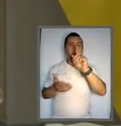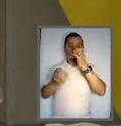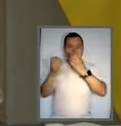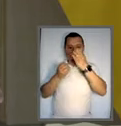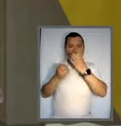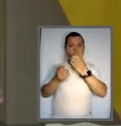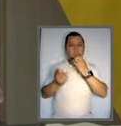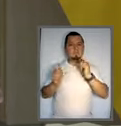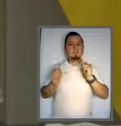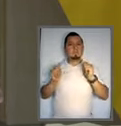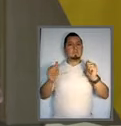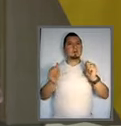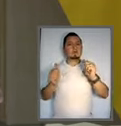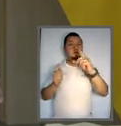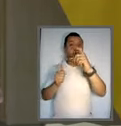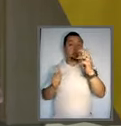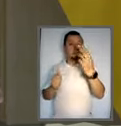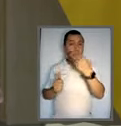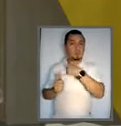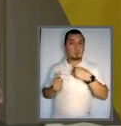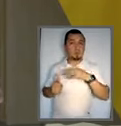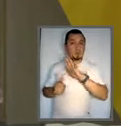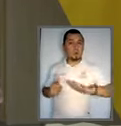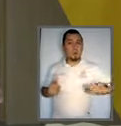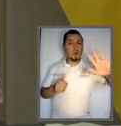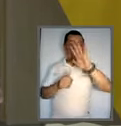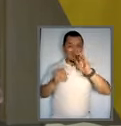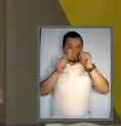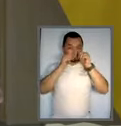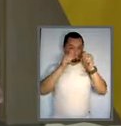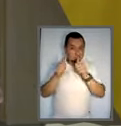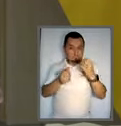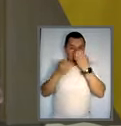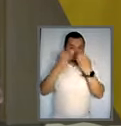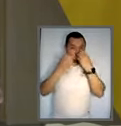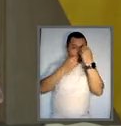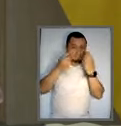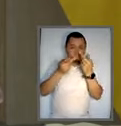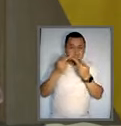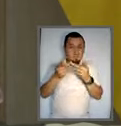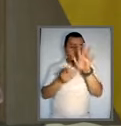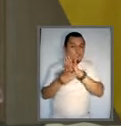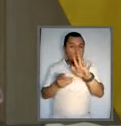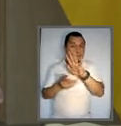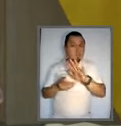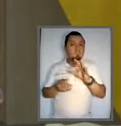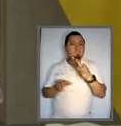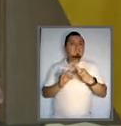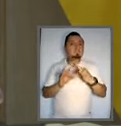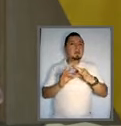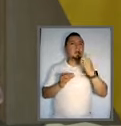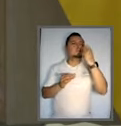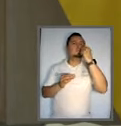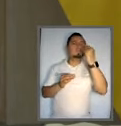tenido ya la capacidad de hacer muestreo en los 125 municipios de Jalisco, y eso es un elemento muy importante para la toma